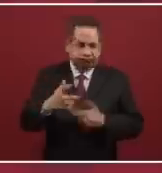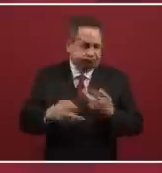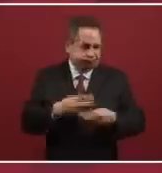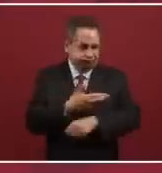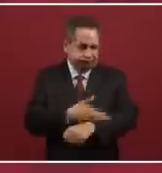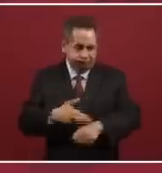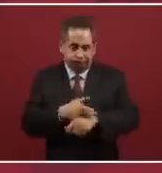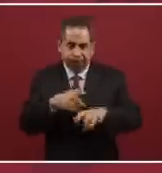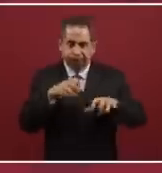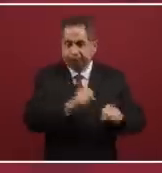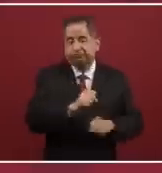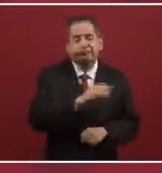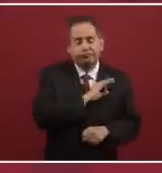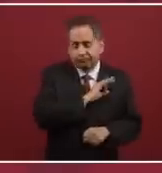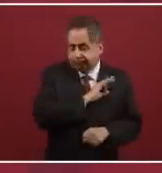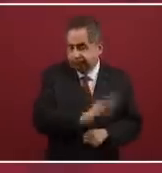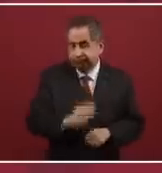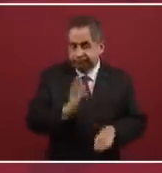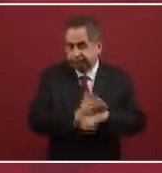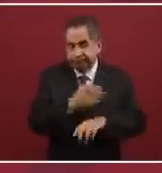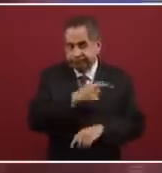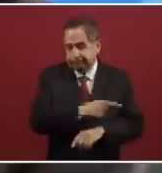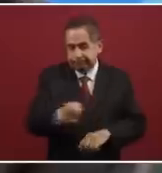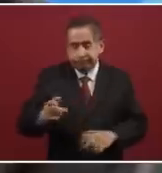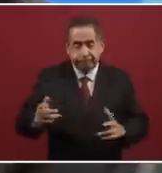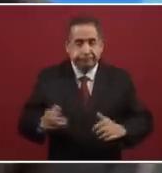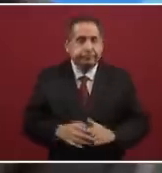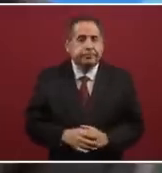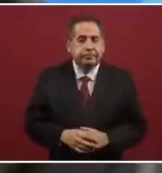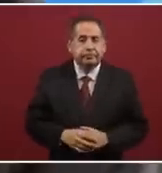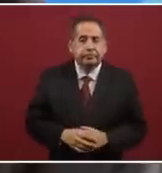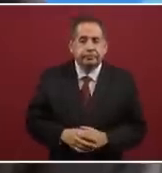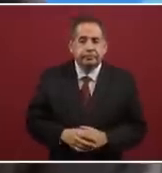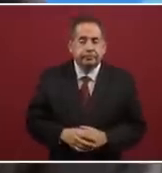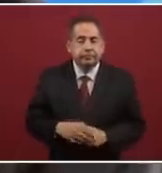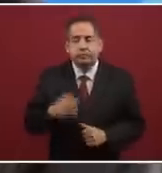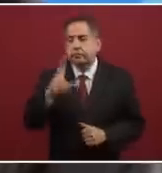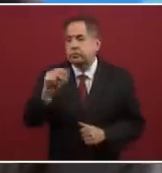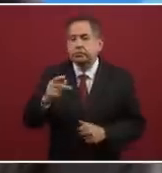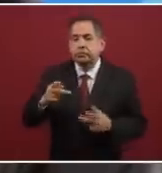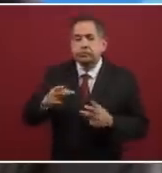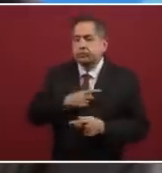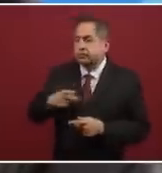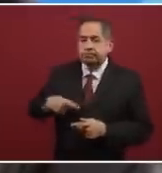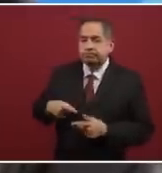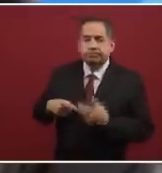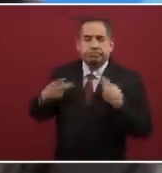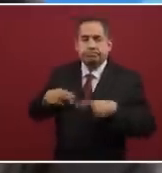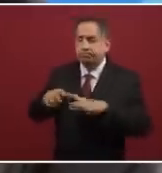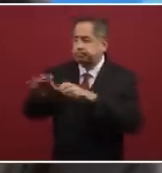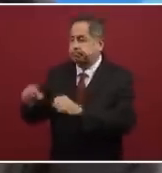en particular así va a ser. Entonces, no al tráfico de personas,